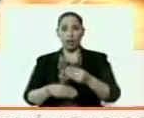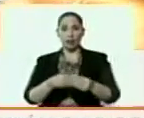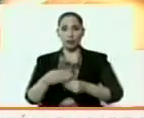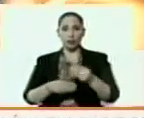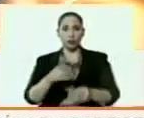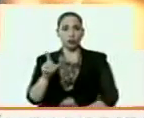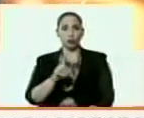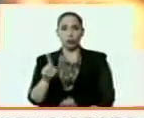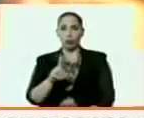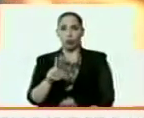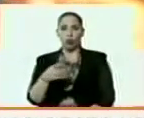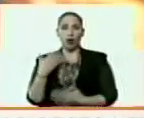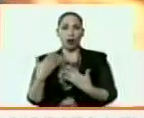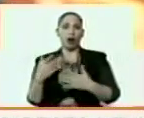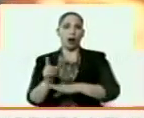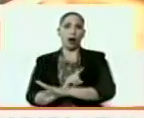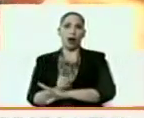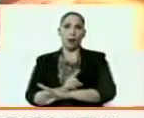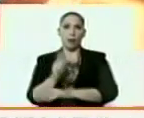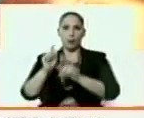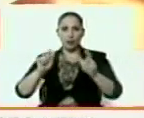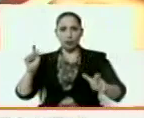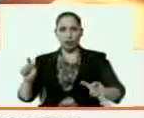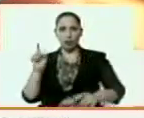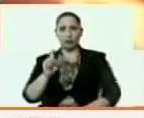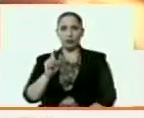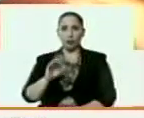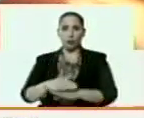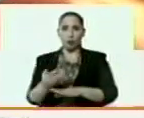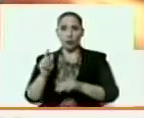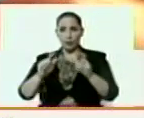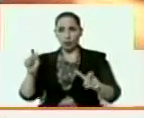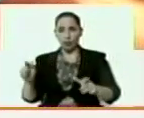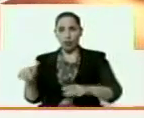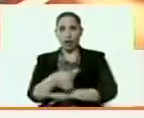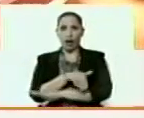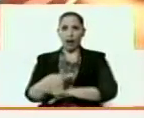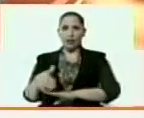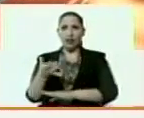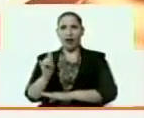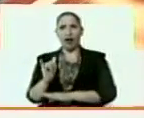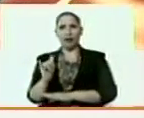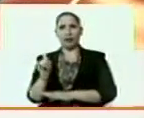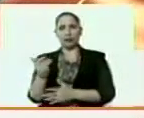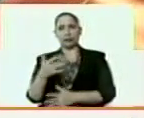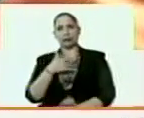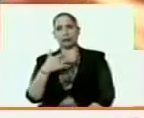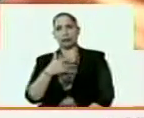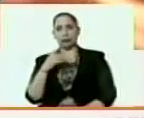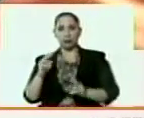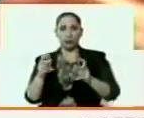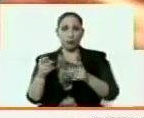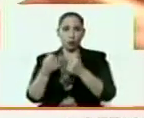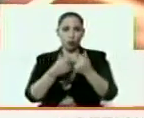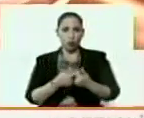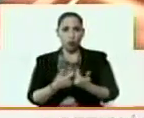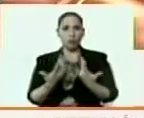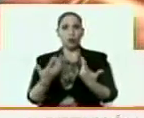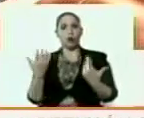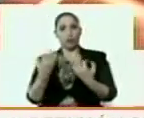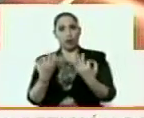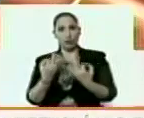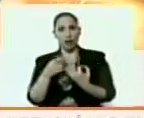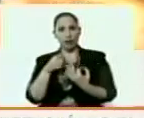es a la velocidad que la gente lo necesita, porque la gente en la calle está resintiendo demasiado el tema económico. O sea, de verdad es una